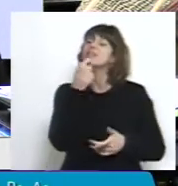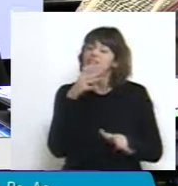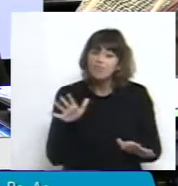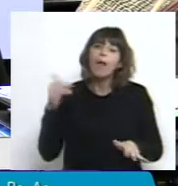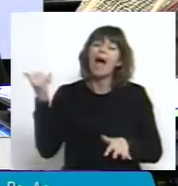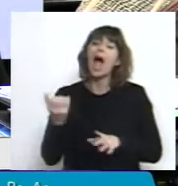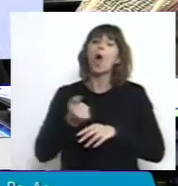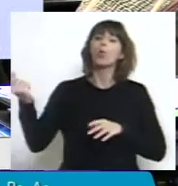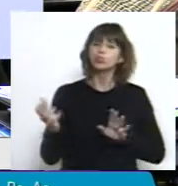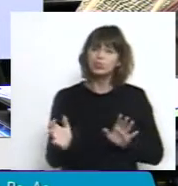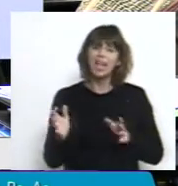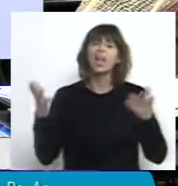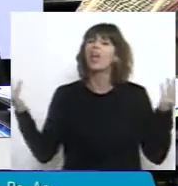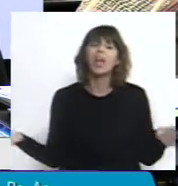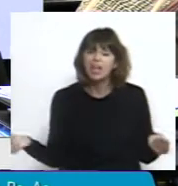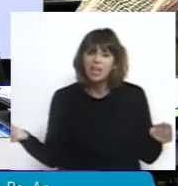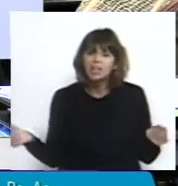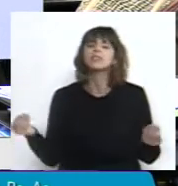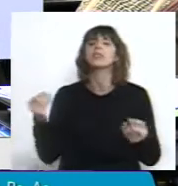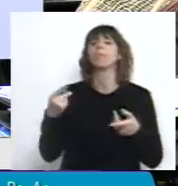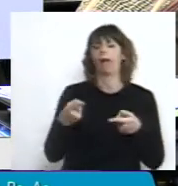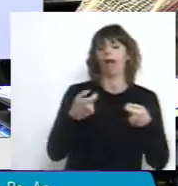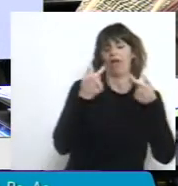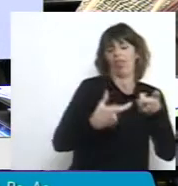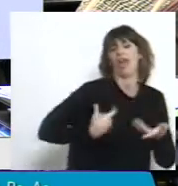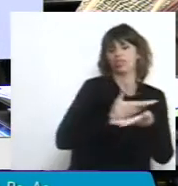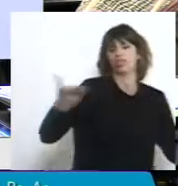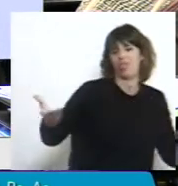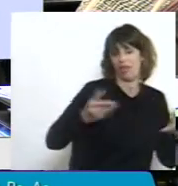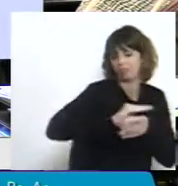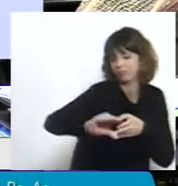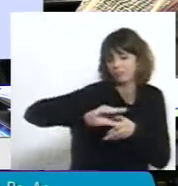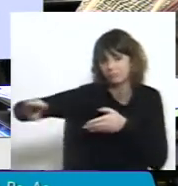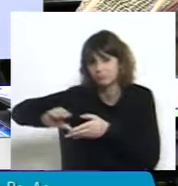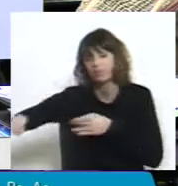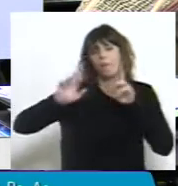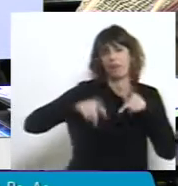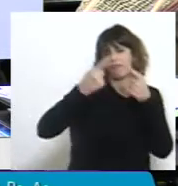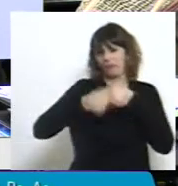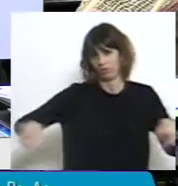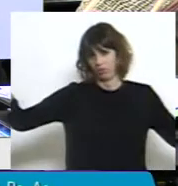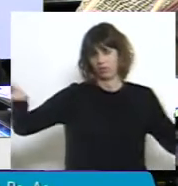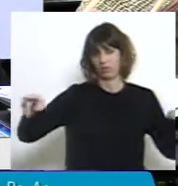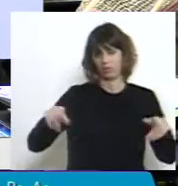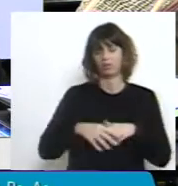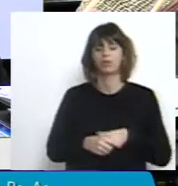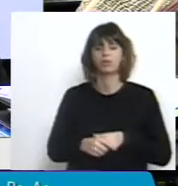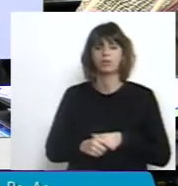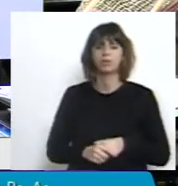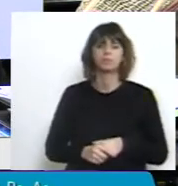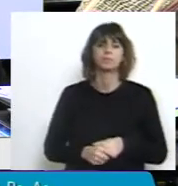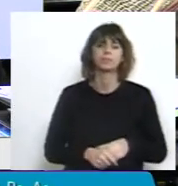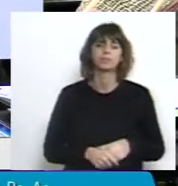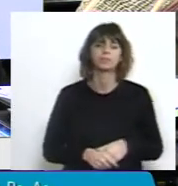ajuste es sobre la seguridad social, no sobre otra cosa. Eso es lo que se está discutiendo. Finalmente,